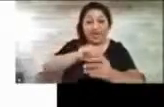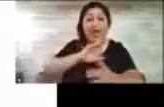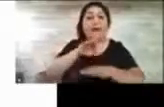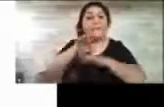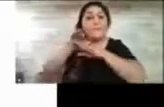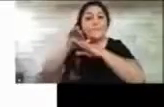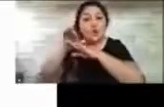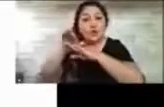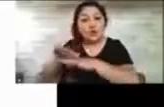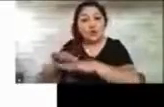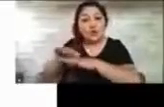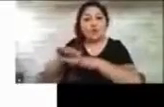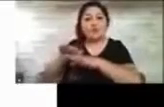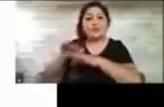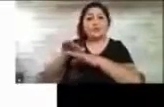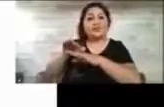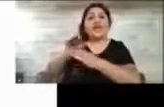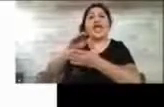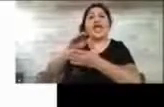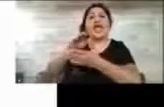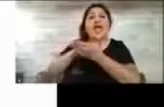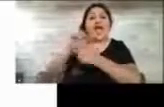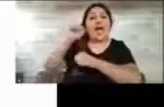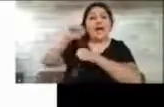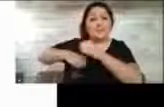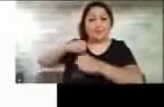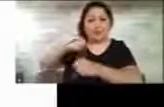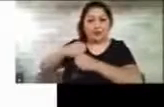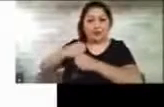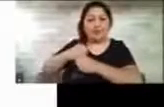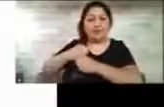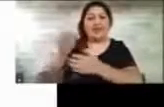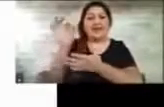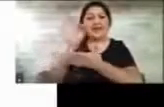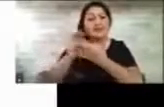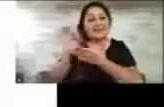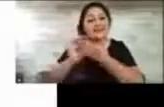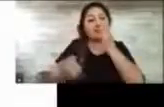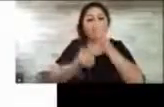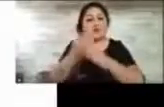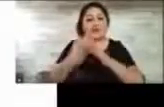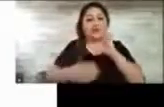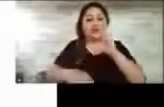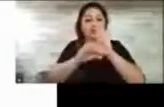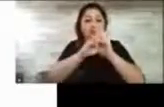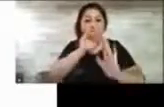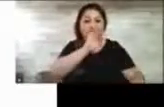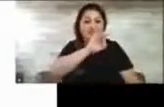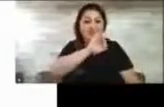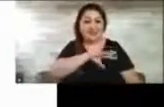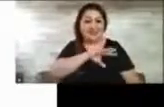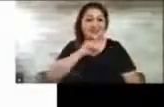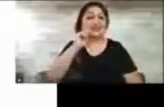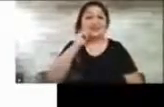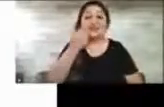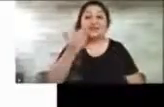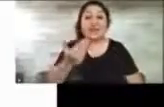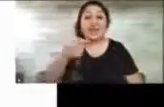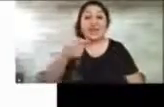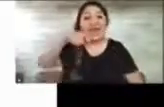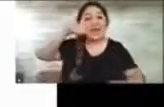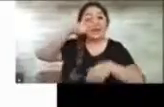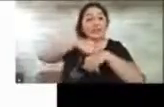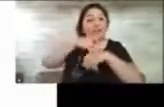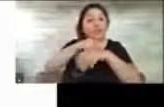poder modificar y redactar una nueva constitución en Chile. Y esto quiere decir que estamos en un momento donde tenemos un gran